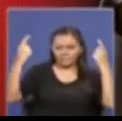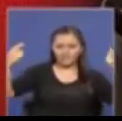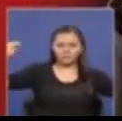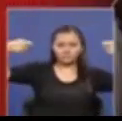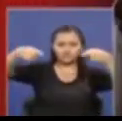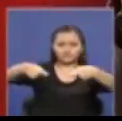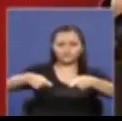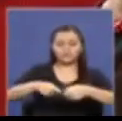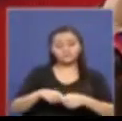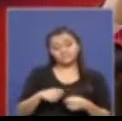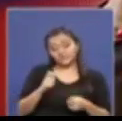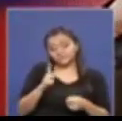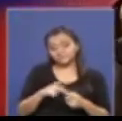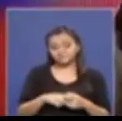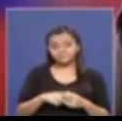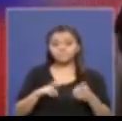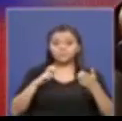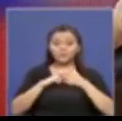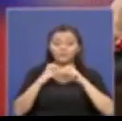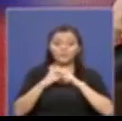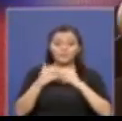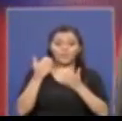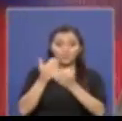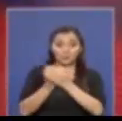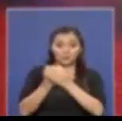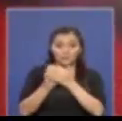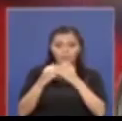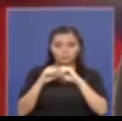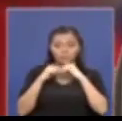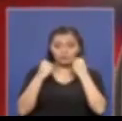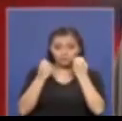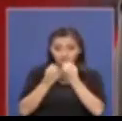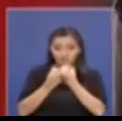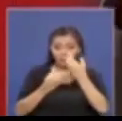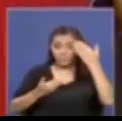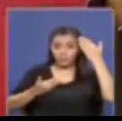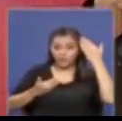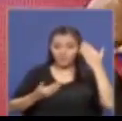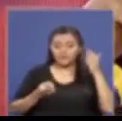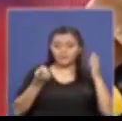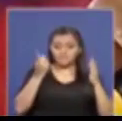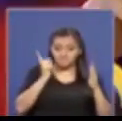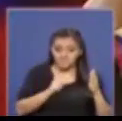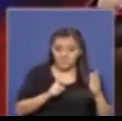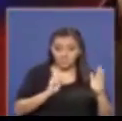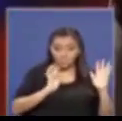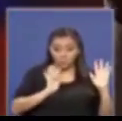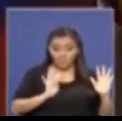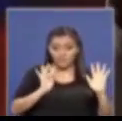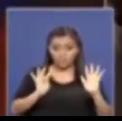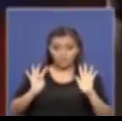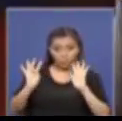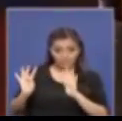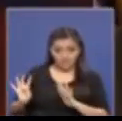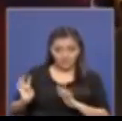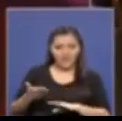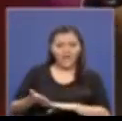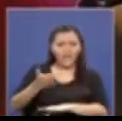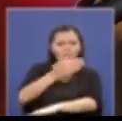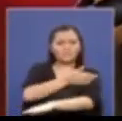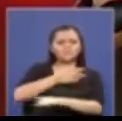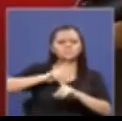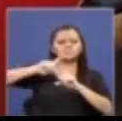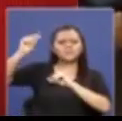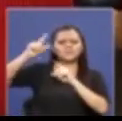Y debido a la debacle económica, social y política del 99, entre los millones de migrantes del país,